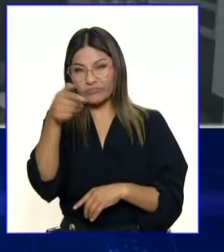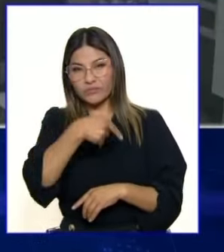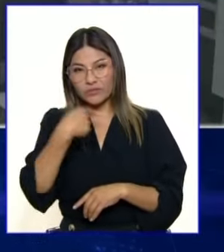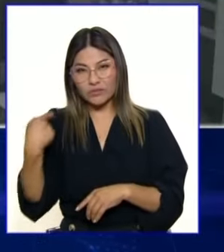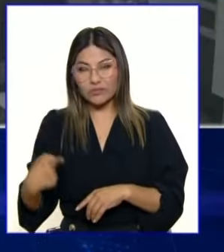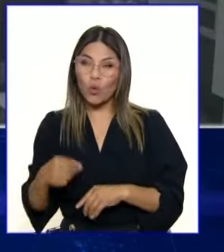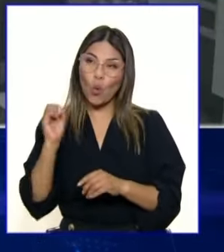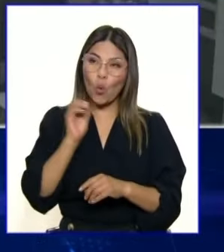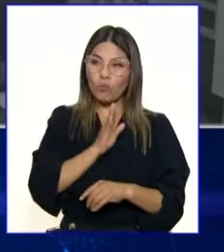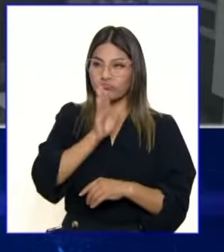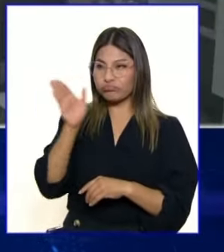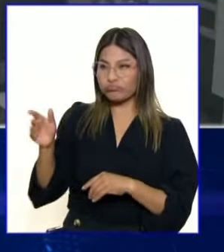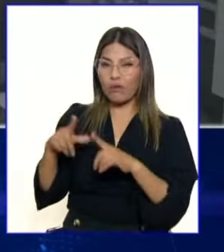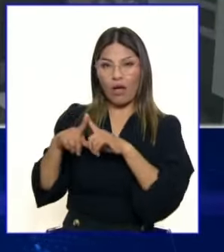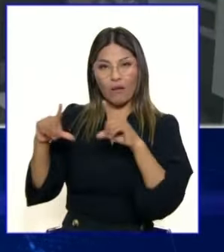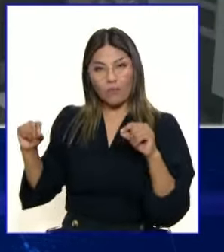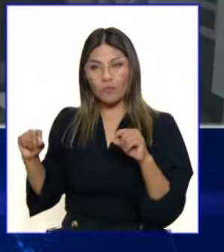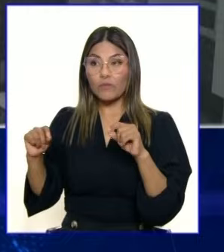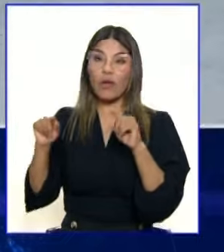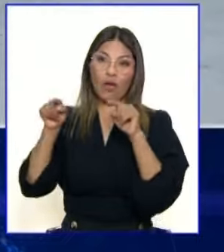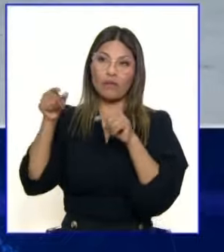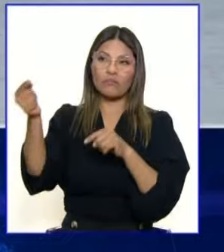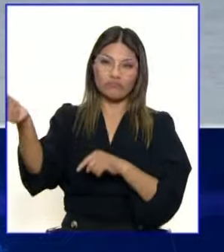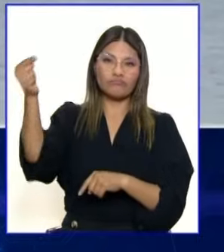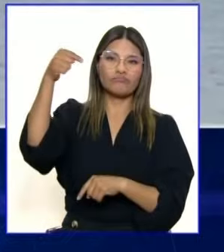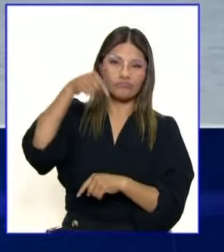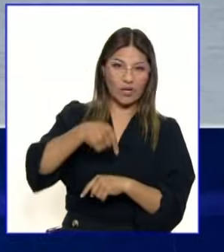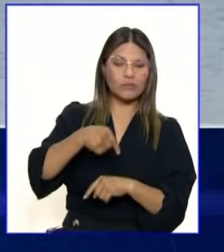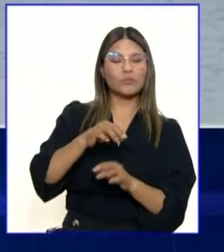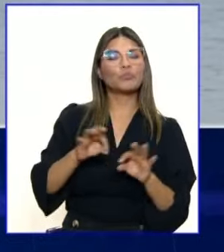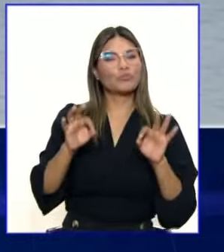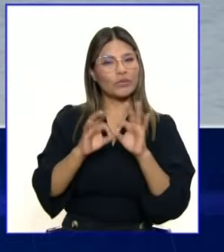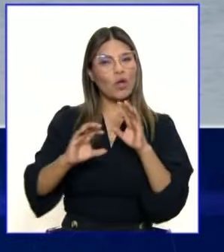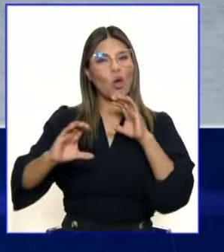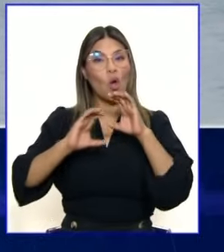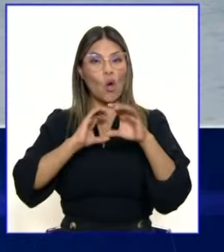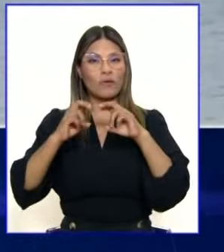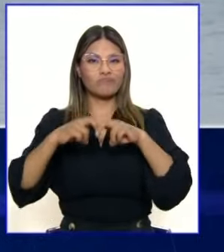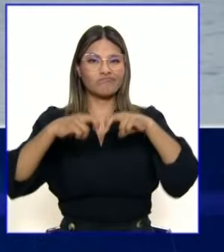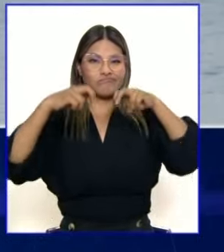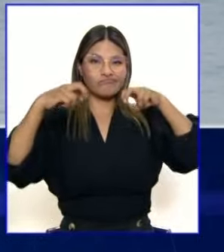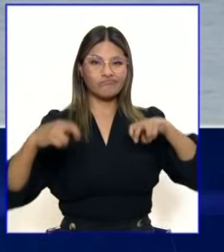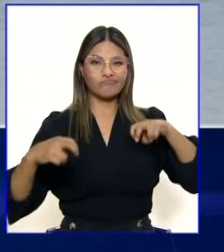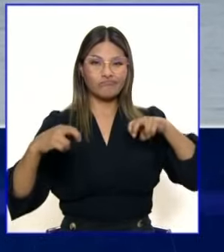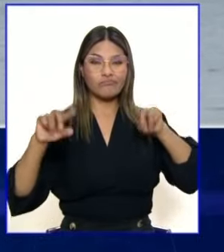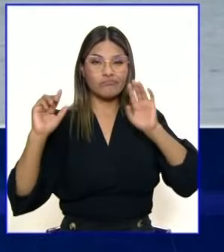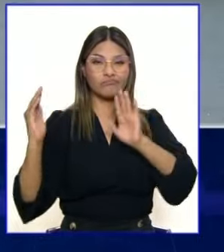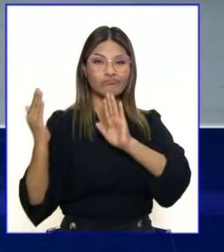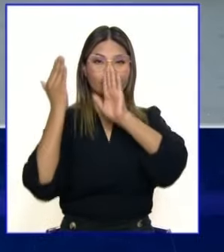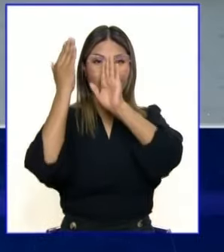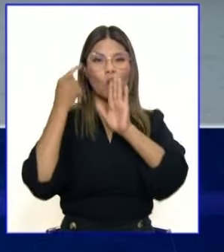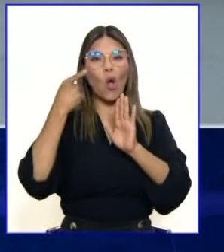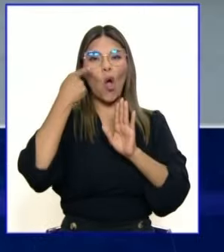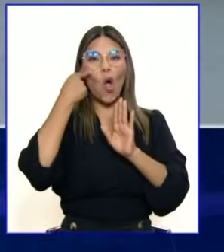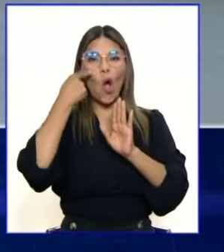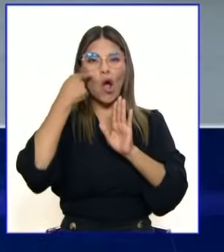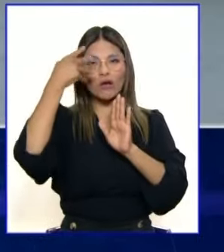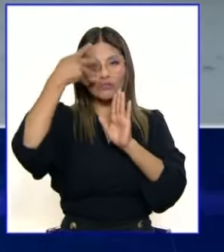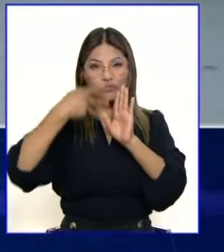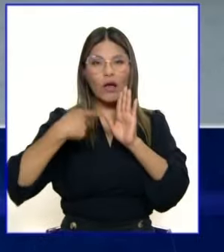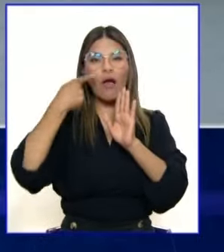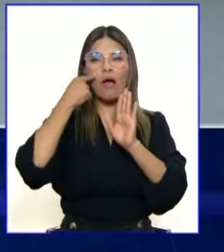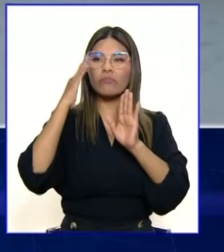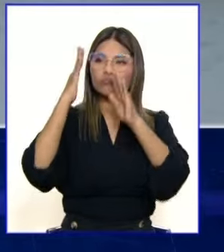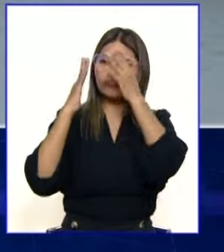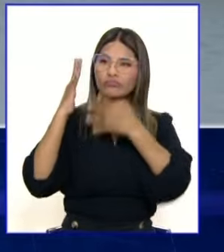Japón, y que ellos también vengan aquí a Lima o vengan a otra ciudad del Perú. ¿Por qué? Porque para ellos es muy importante que se conozcan, vean las